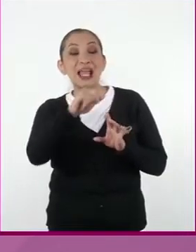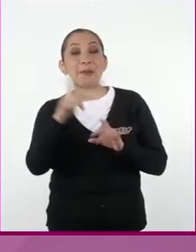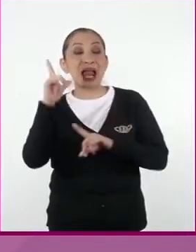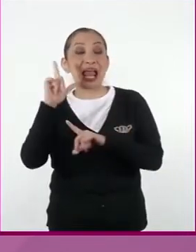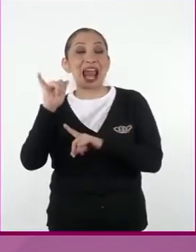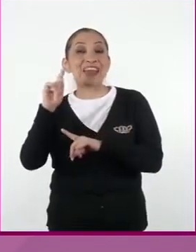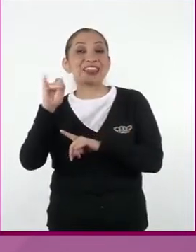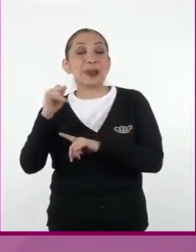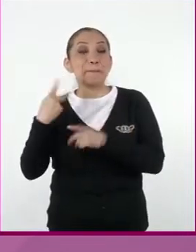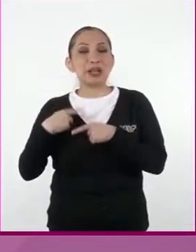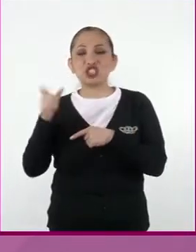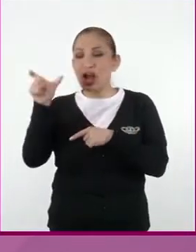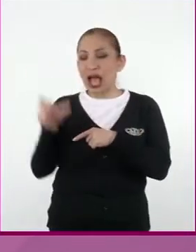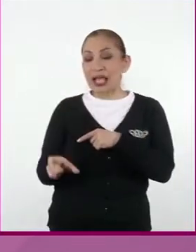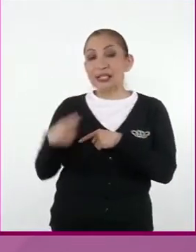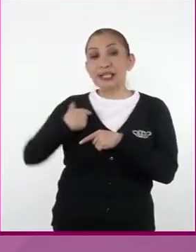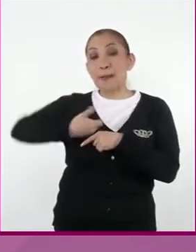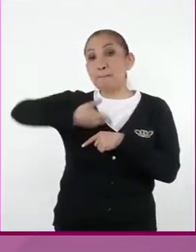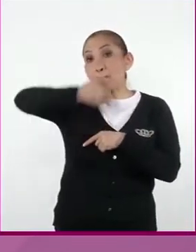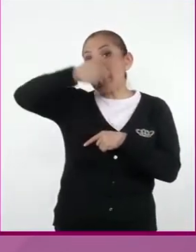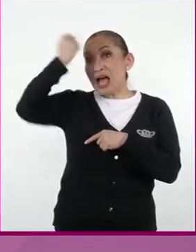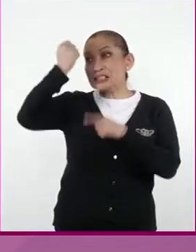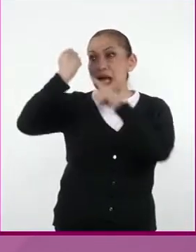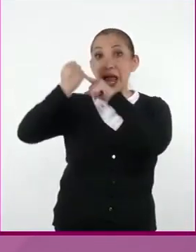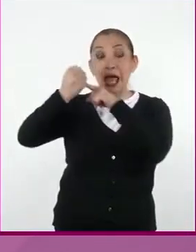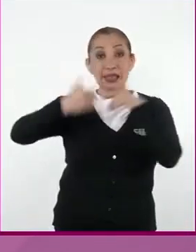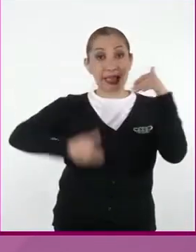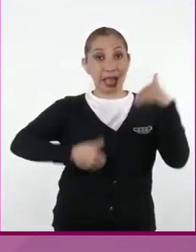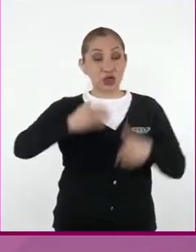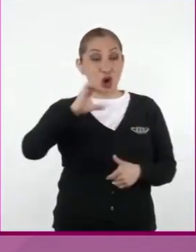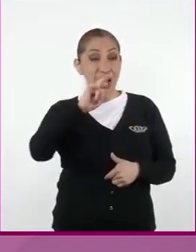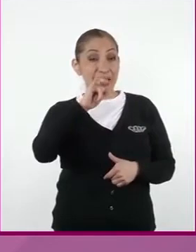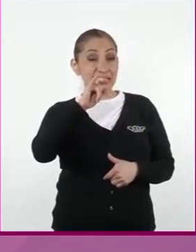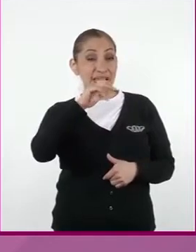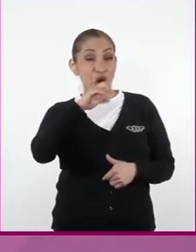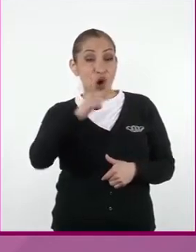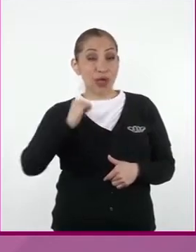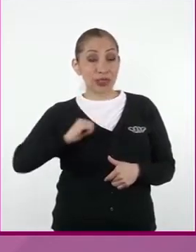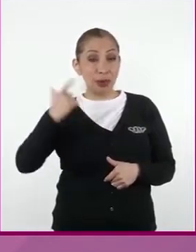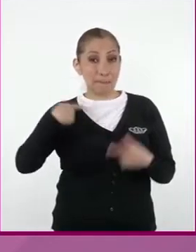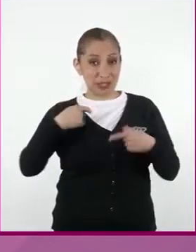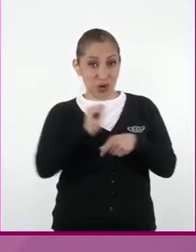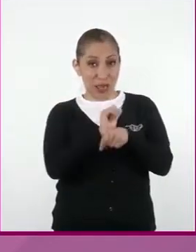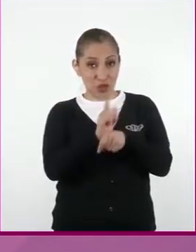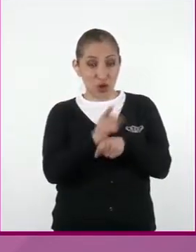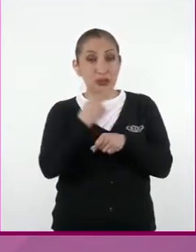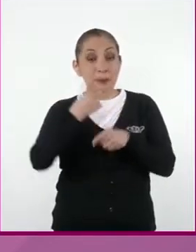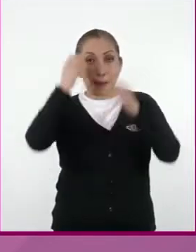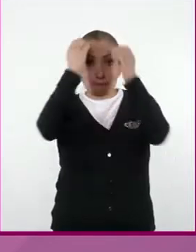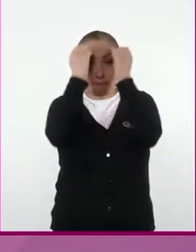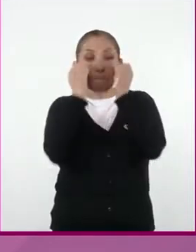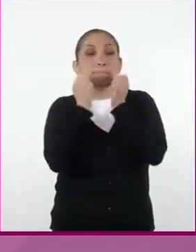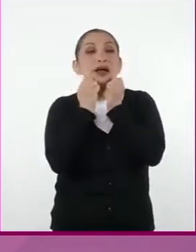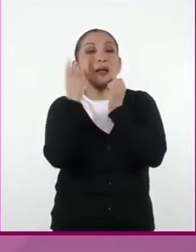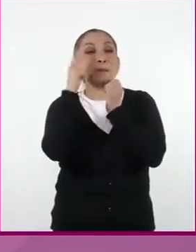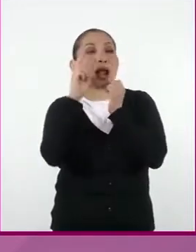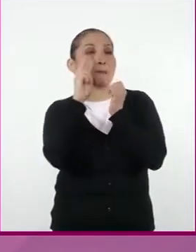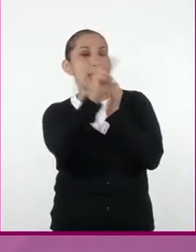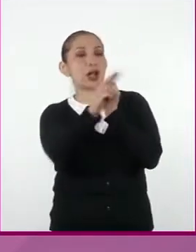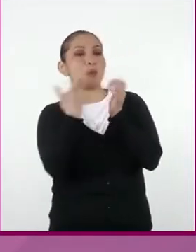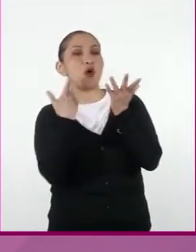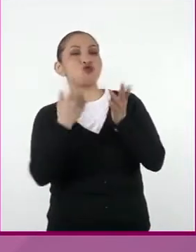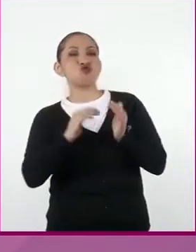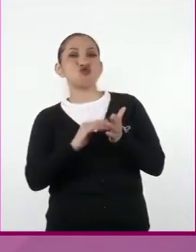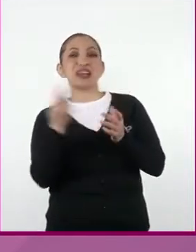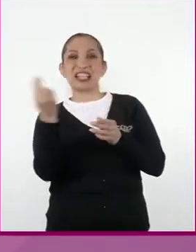latín persona, que significa máscara. En el teatro clásico antiguo, los actores utilizaban máscaras para representar los distintos